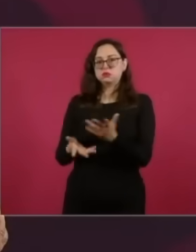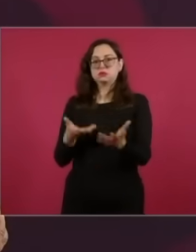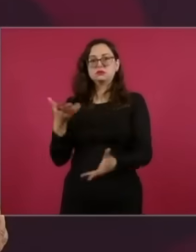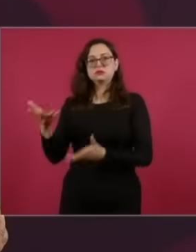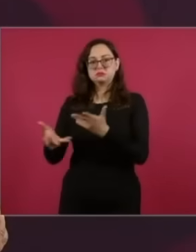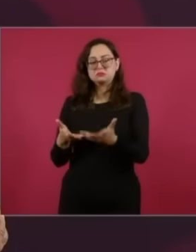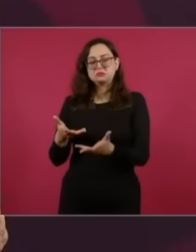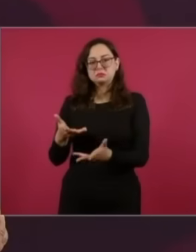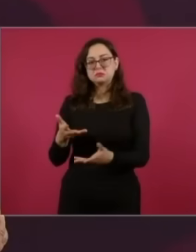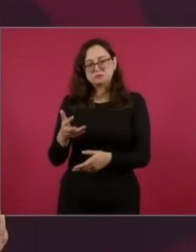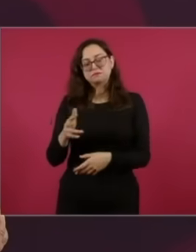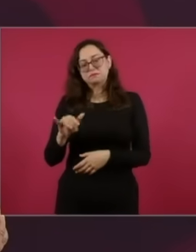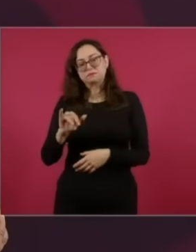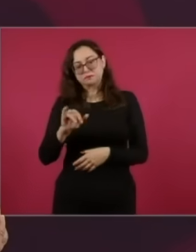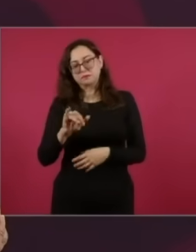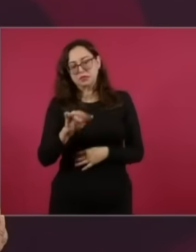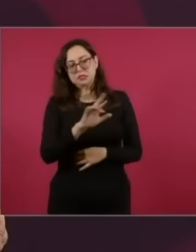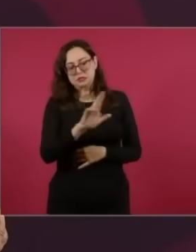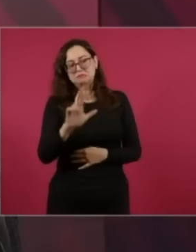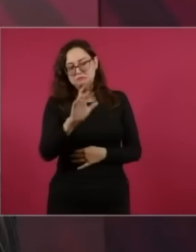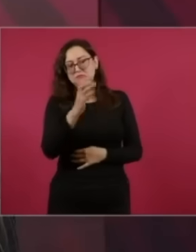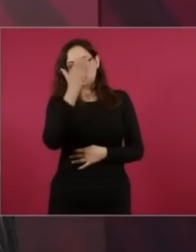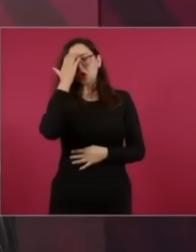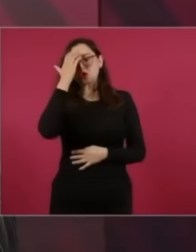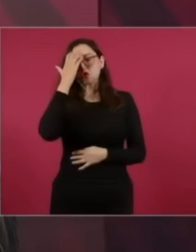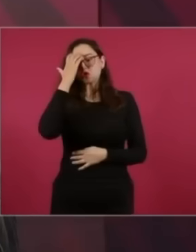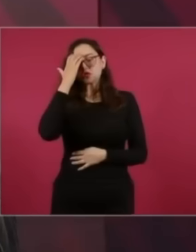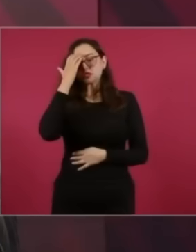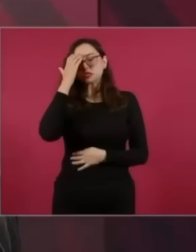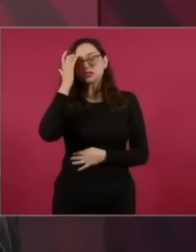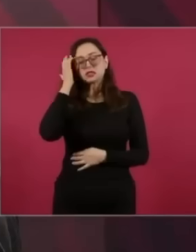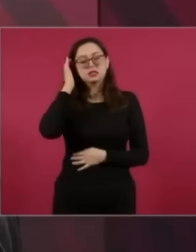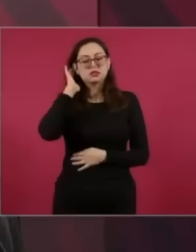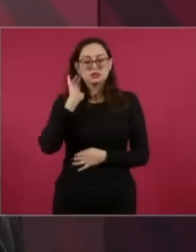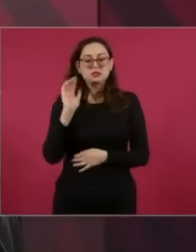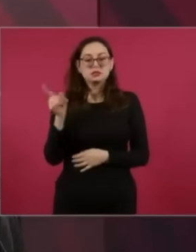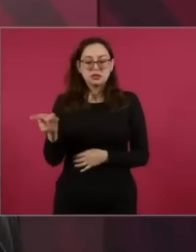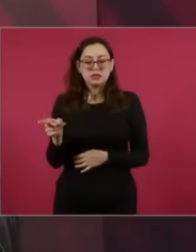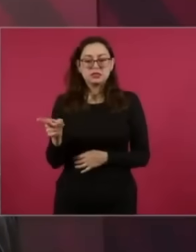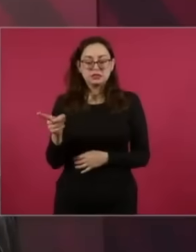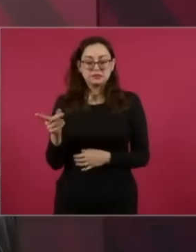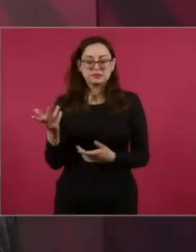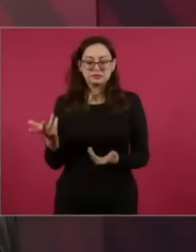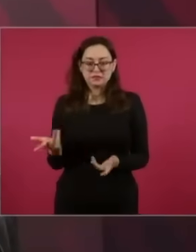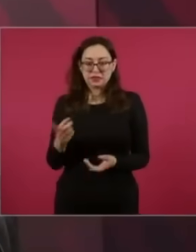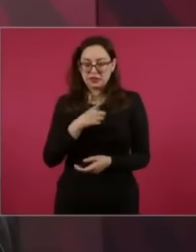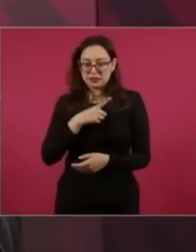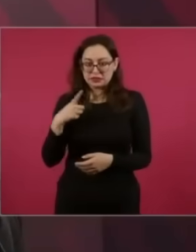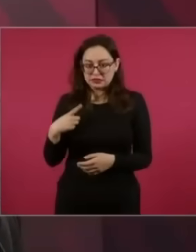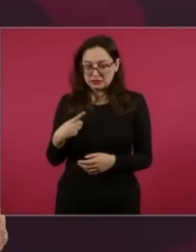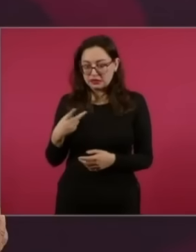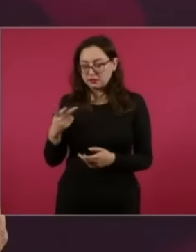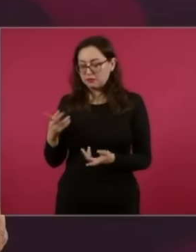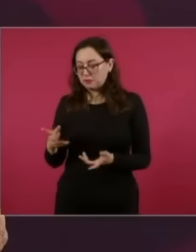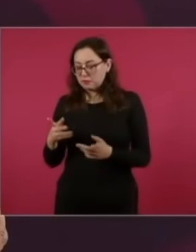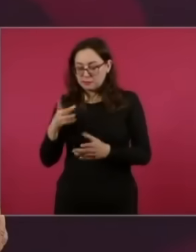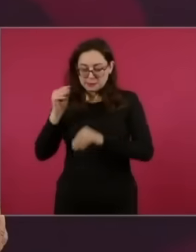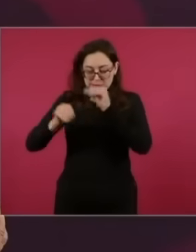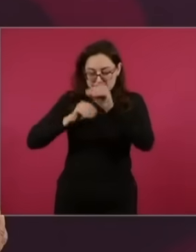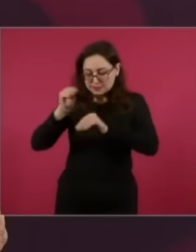cómputo el mismo plantea de que se recuperó una parte que